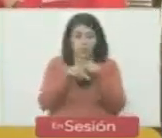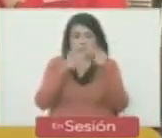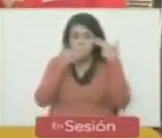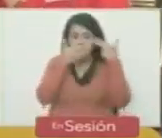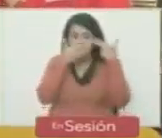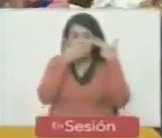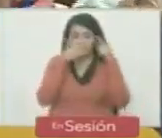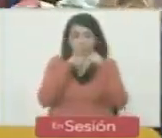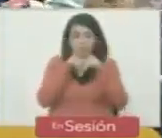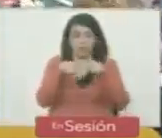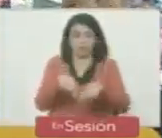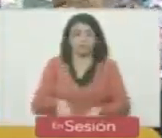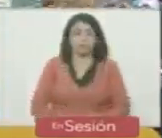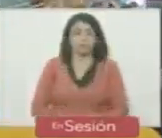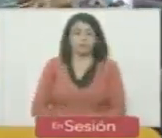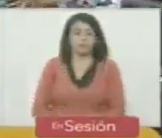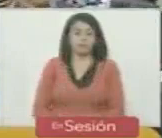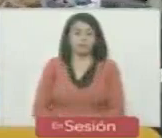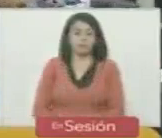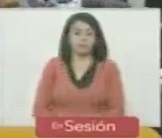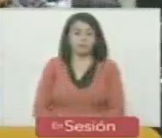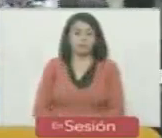momentos.